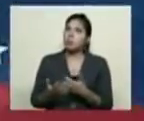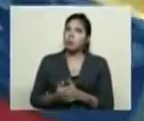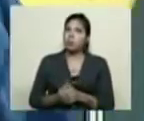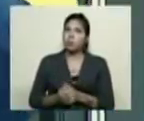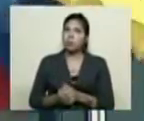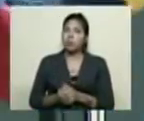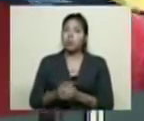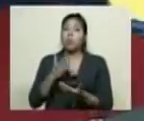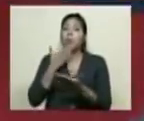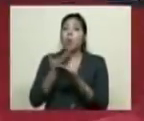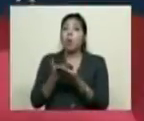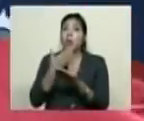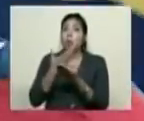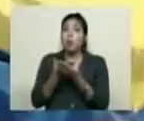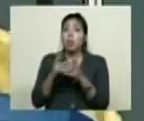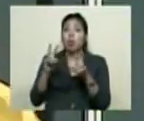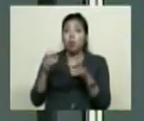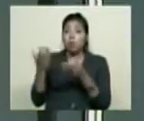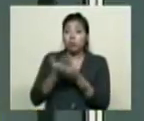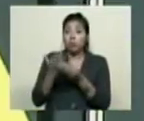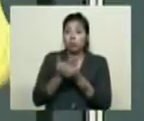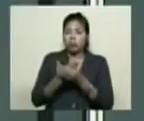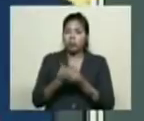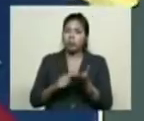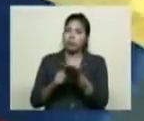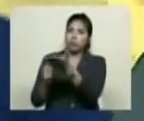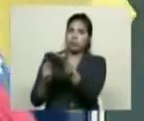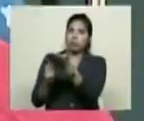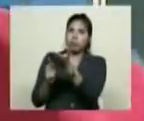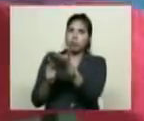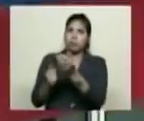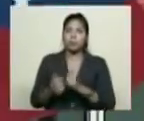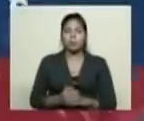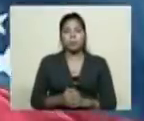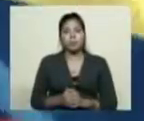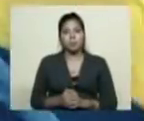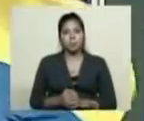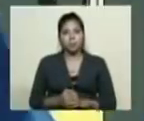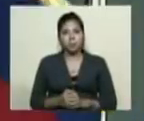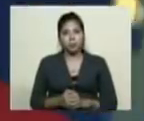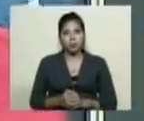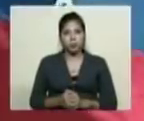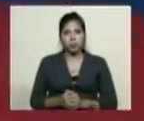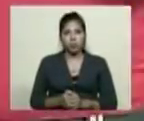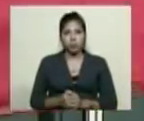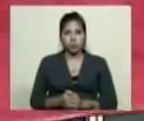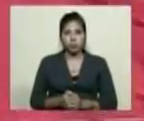presentará propuestas nuevas para fortalecer las relaciones entre ambas naciones. Es el aporte y con él retornamos al contacto. Adelante.